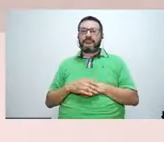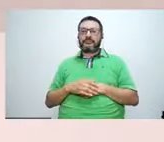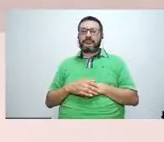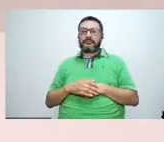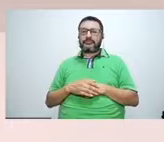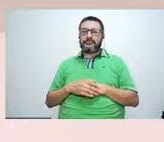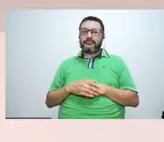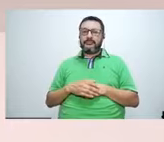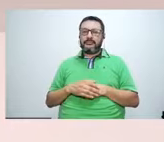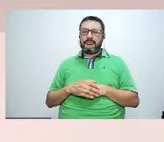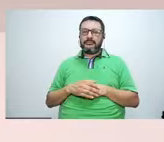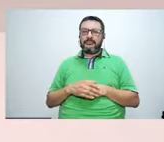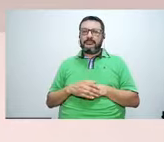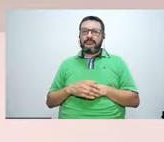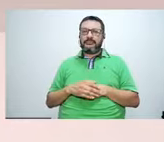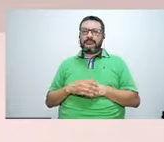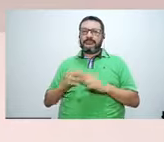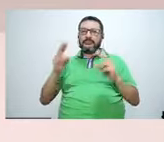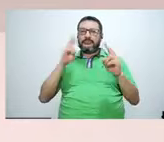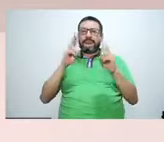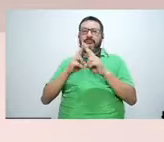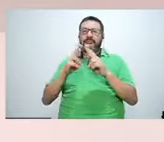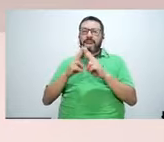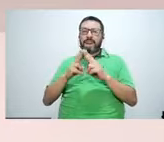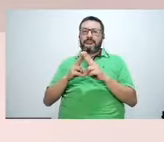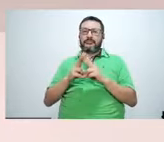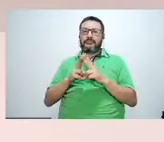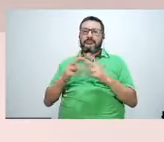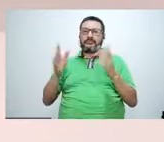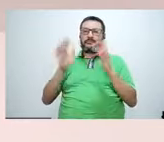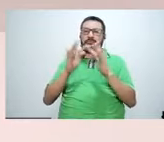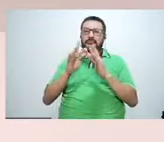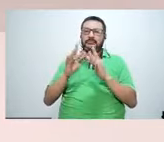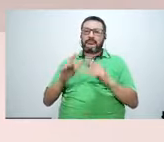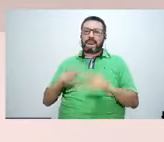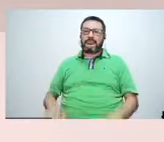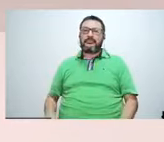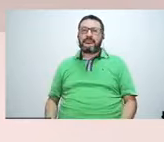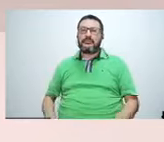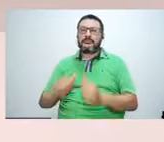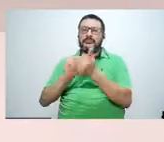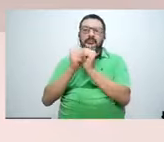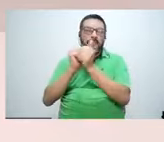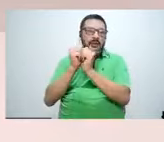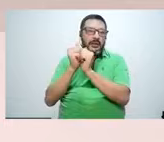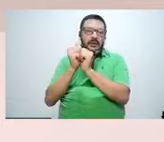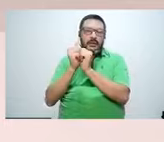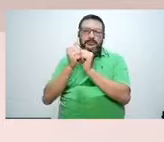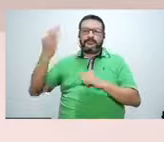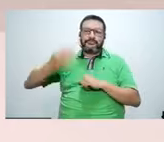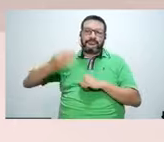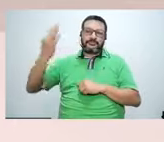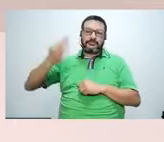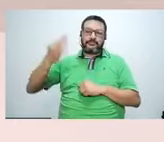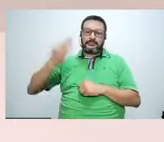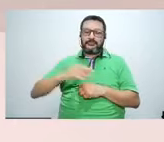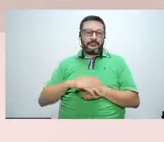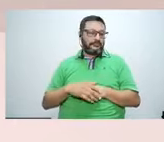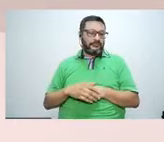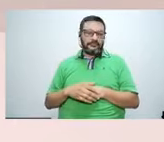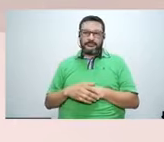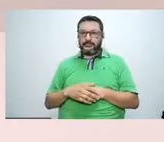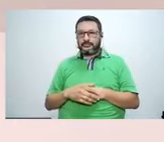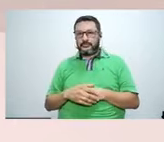pienso que las dos pueden ir de la mano, y como tú dices, el deporte no es para siempre. Uno muchas